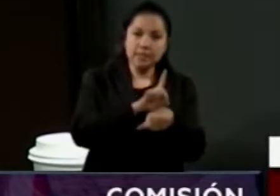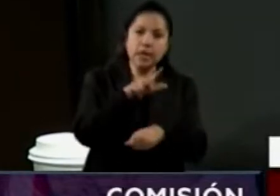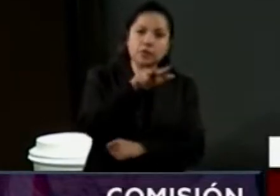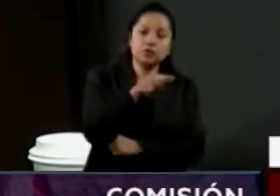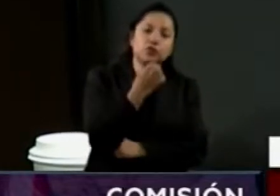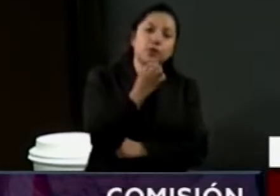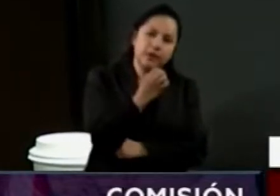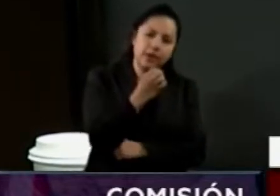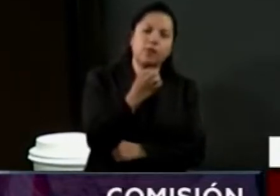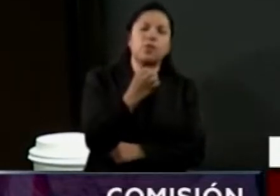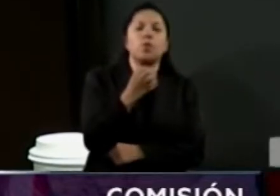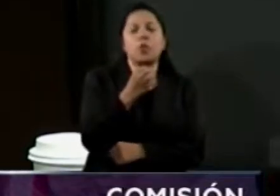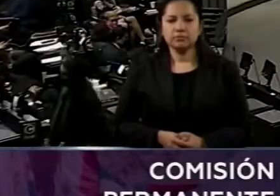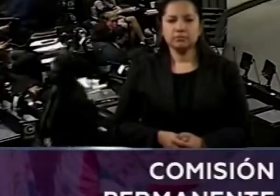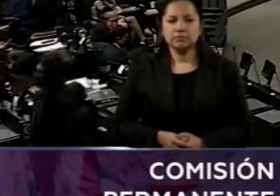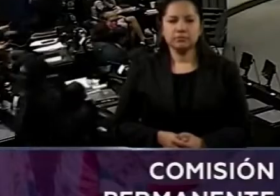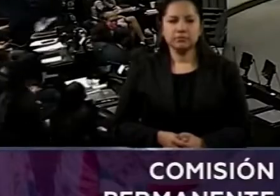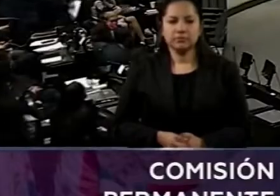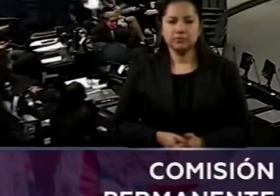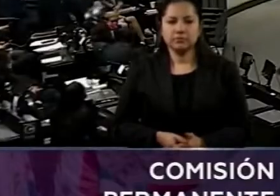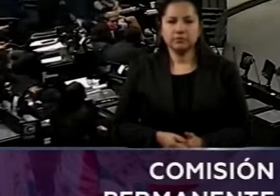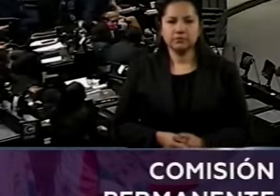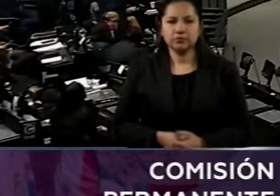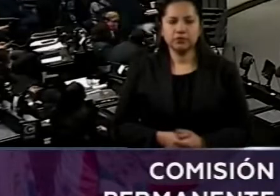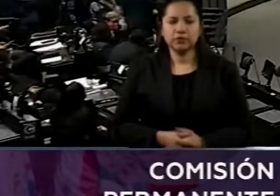de enero del 2022.